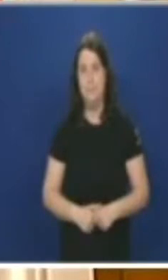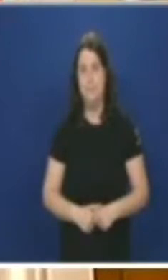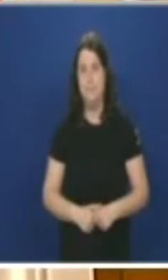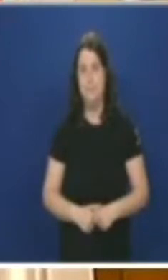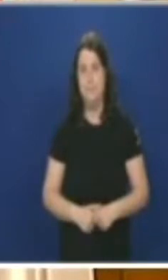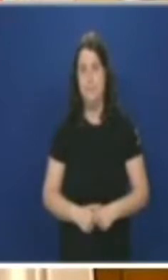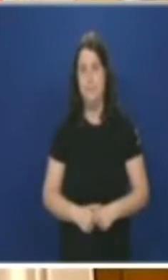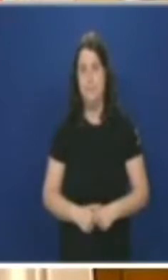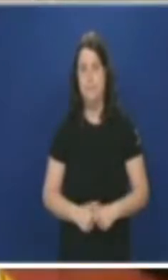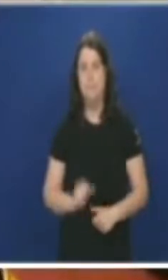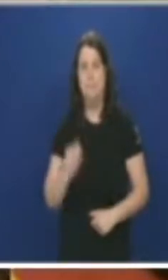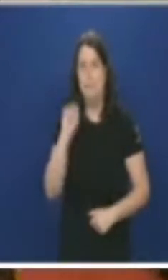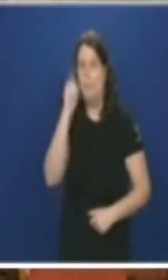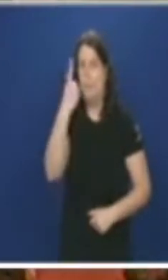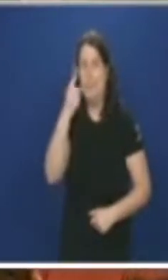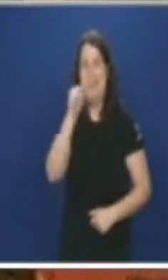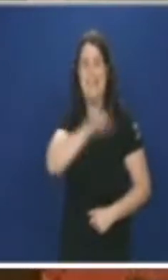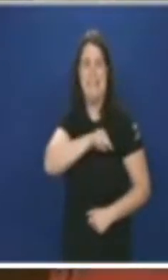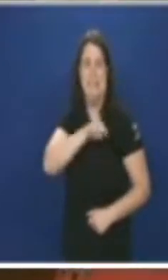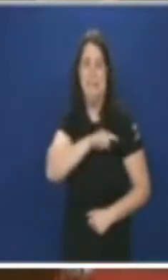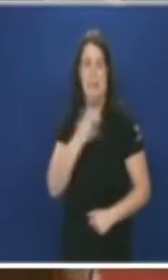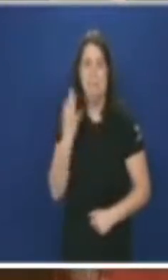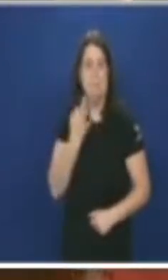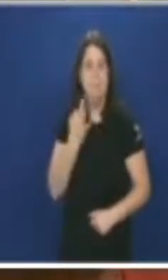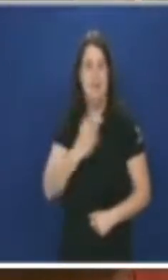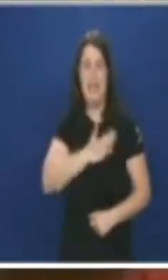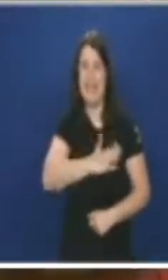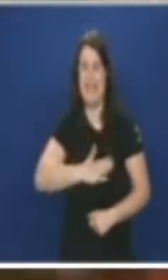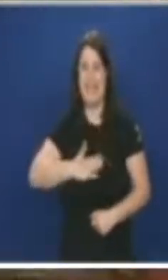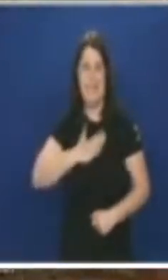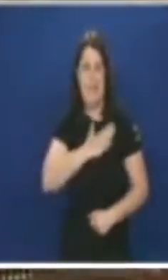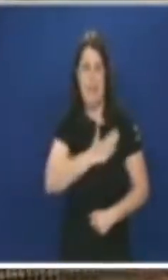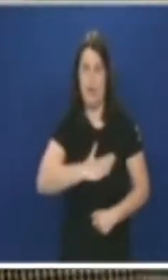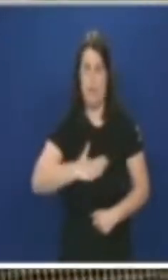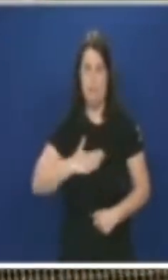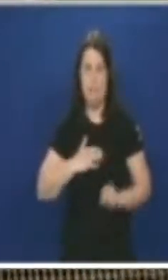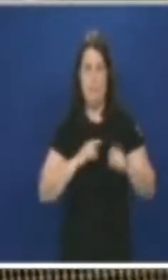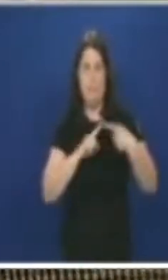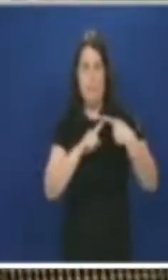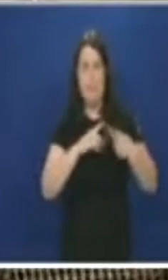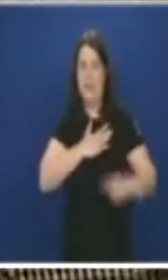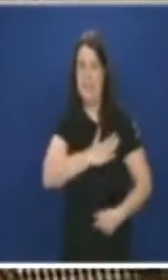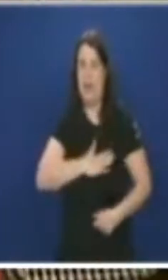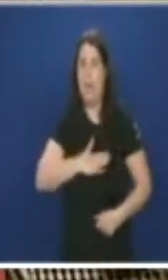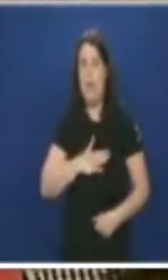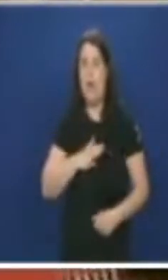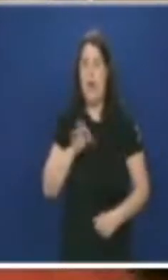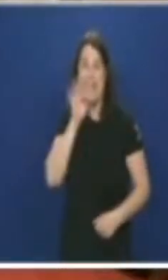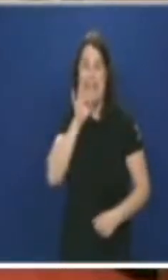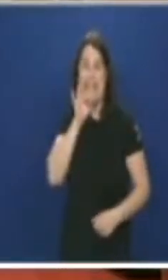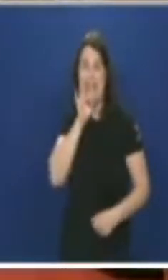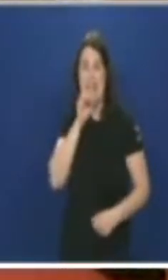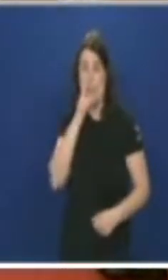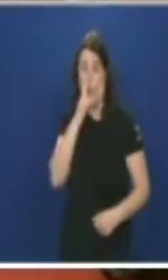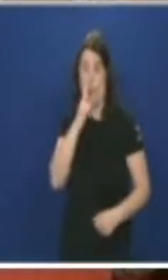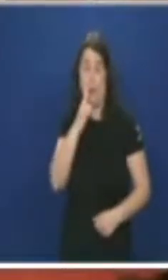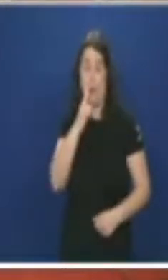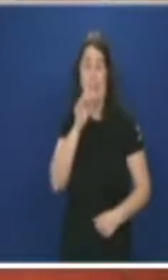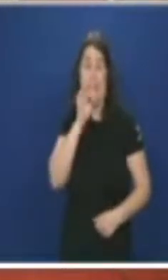Un primeiro sentimento de satisfacción, porque un século máis tarde,